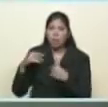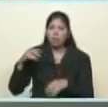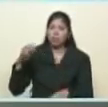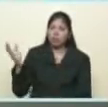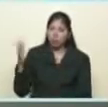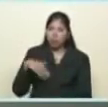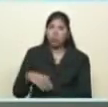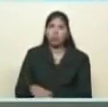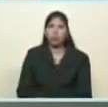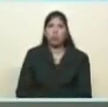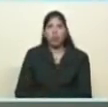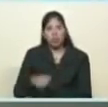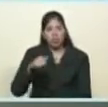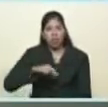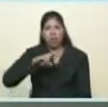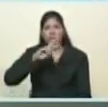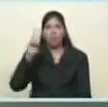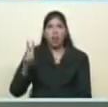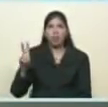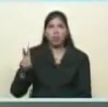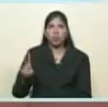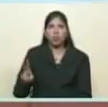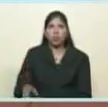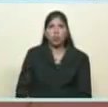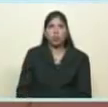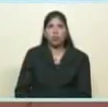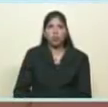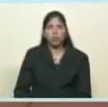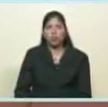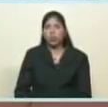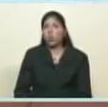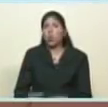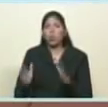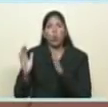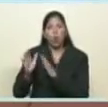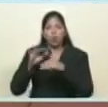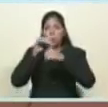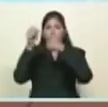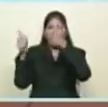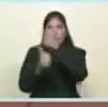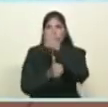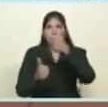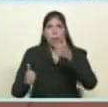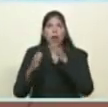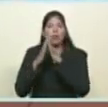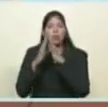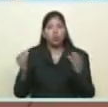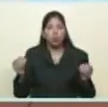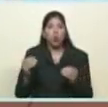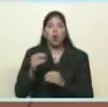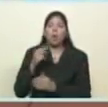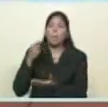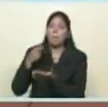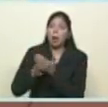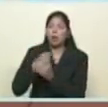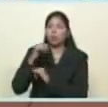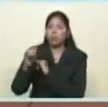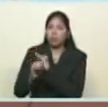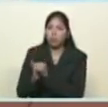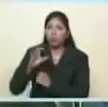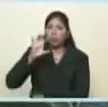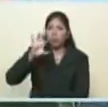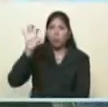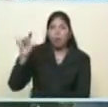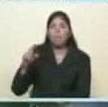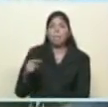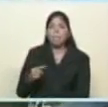país y Venezuela declara un refinanciamiento y una reestructuración global de todos sus pagos externos a partir